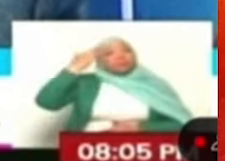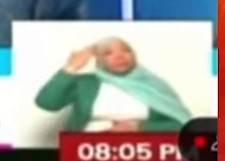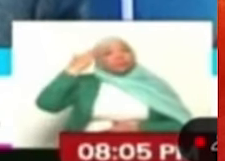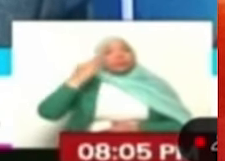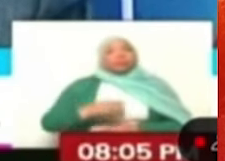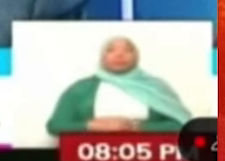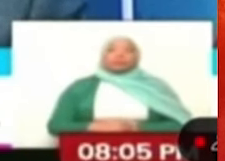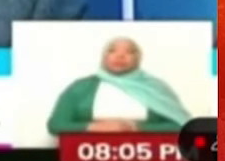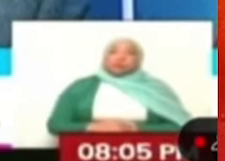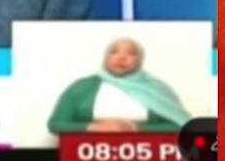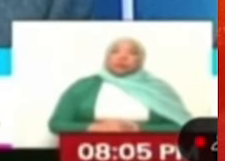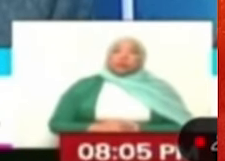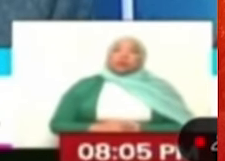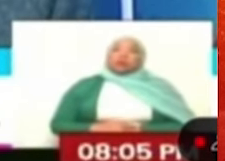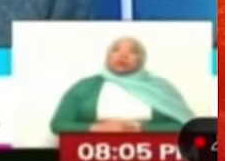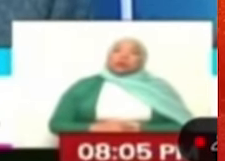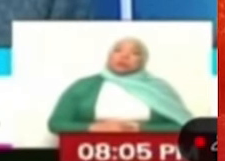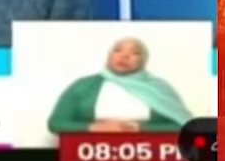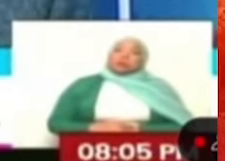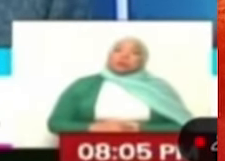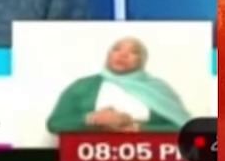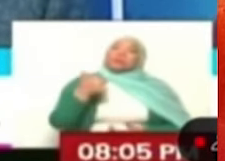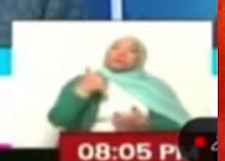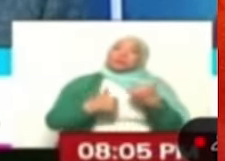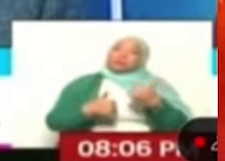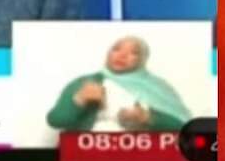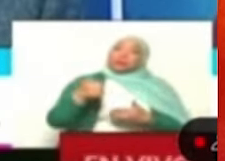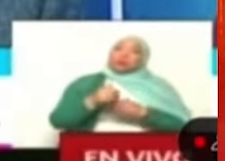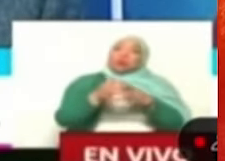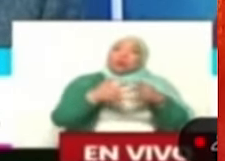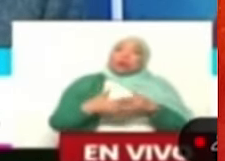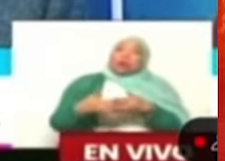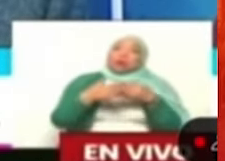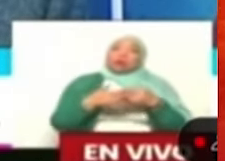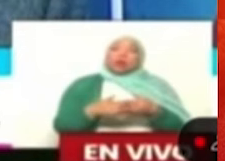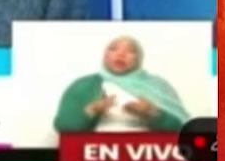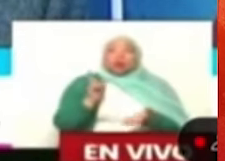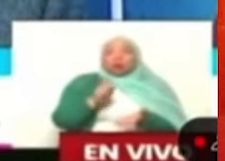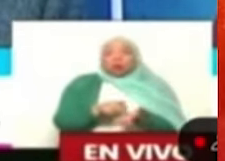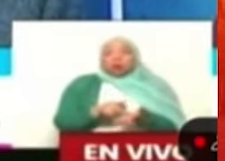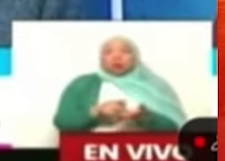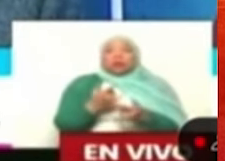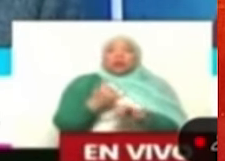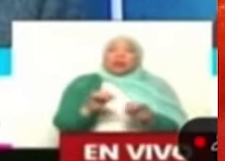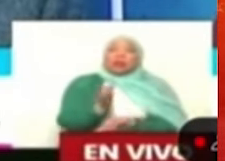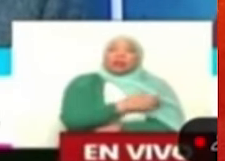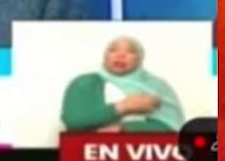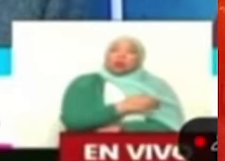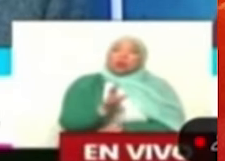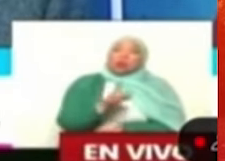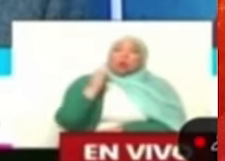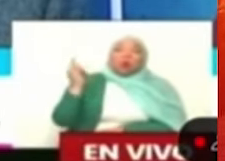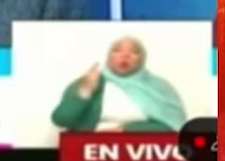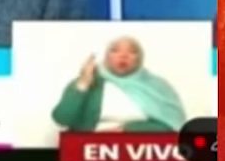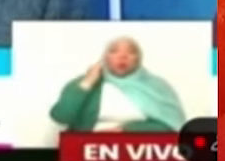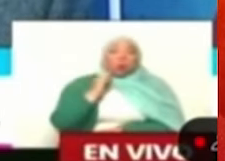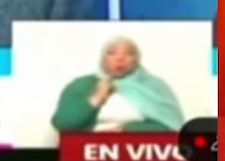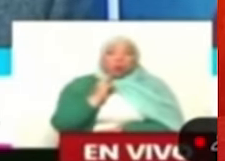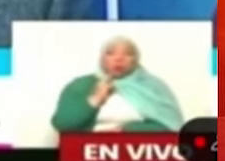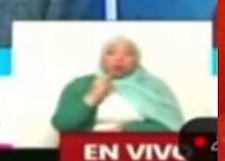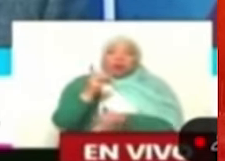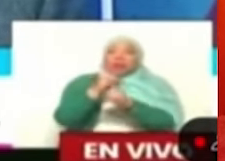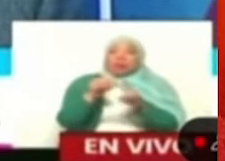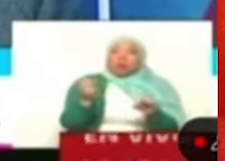presidente Nicolás Maduro es con información que, bueno, circula en las redes, pero además que tiene el propio presidente Nicolás